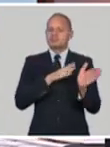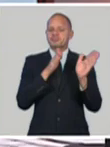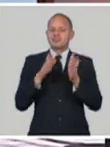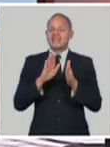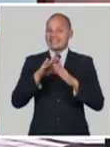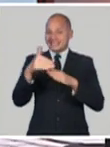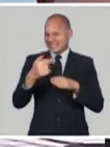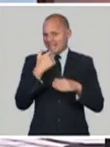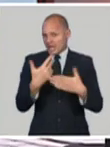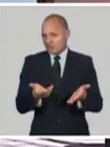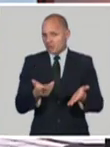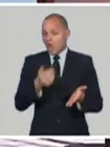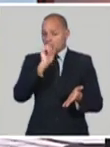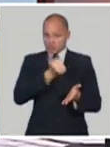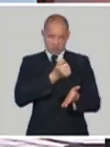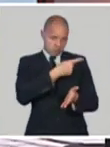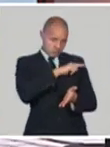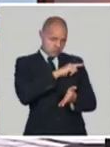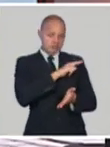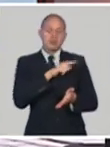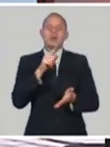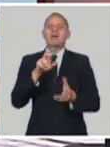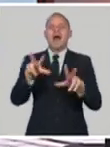donde también se discutió este tema,